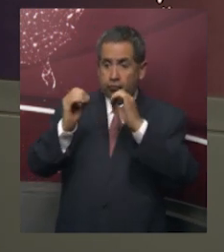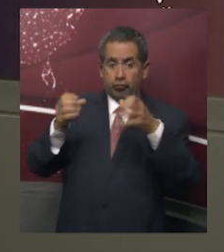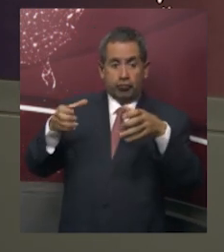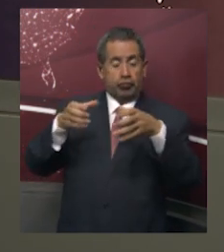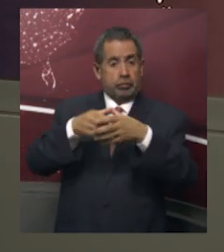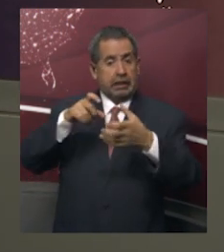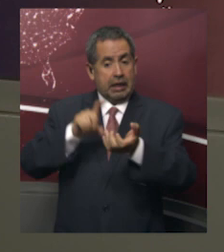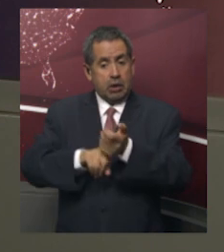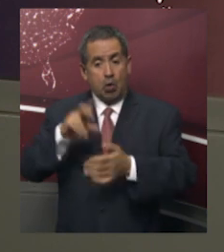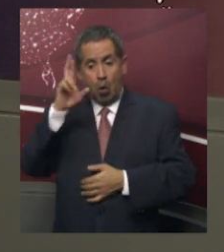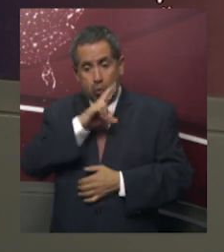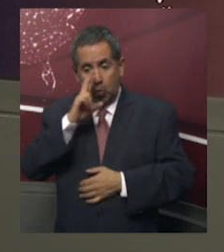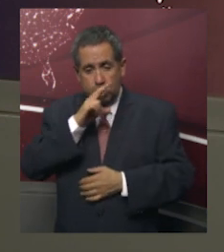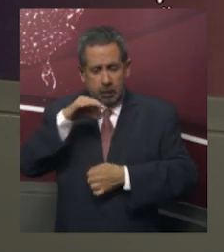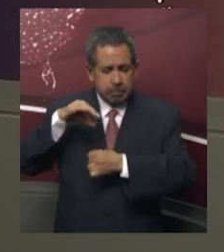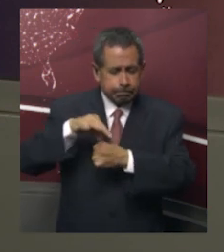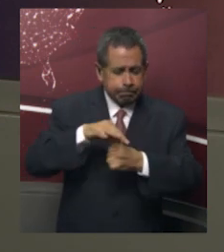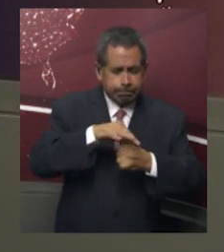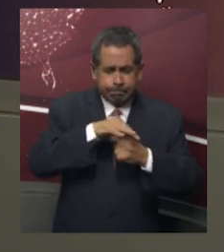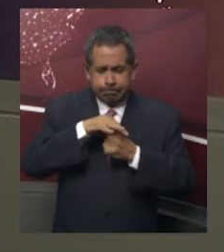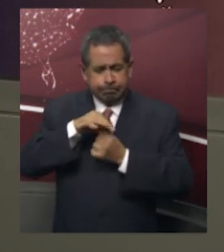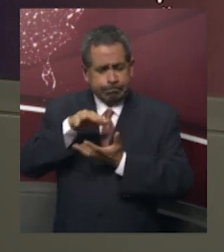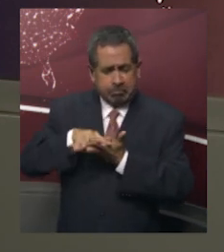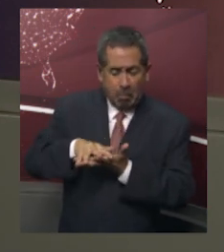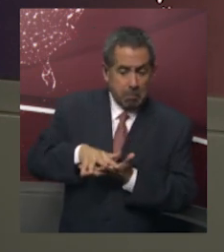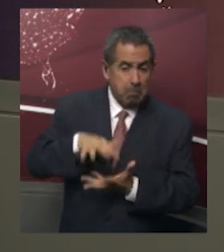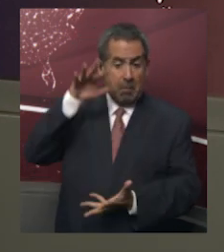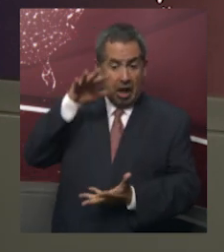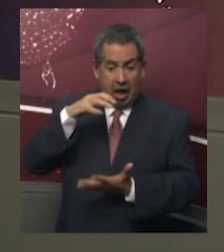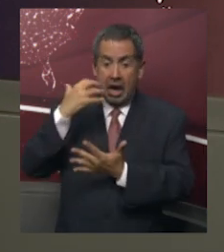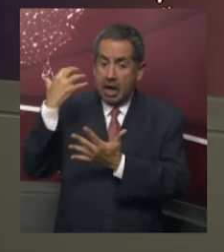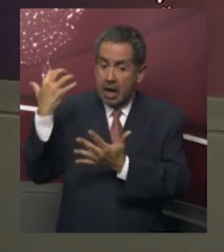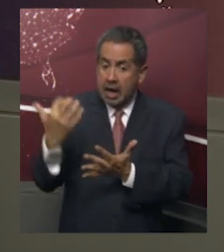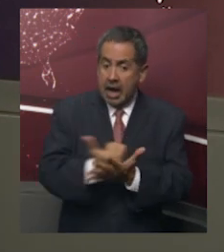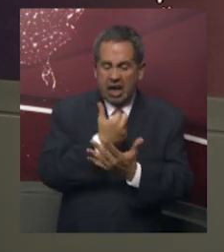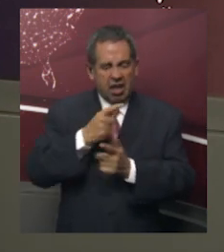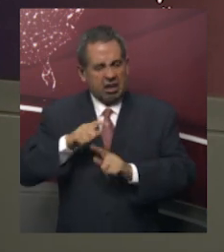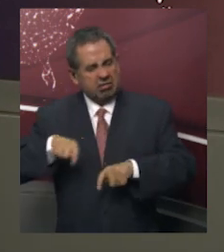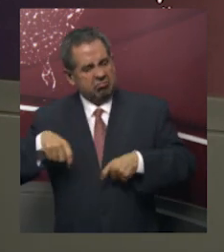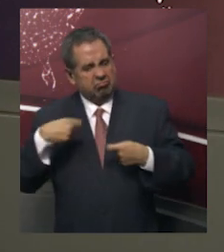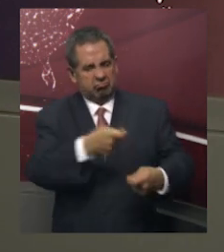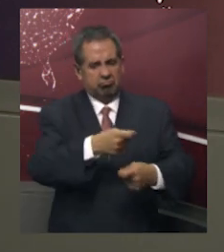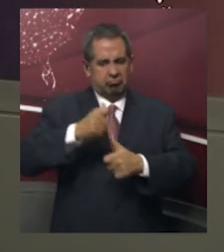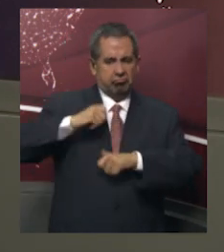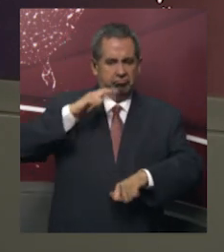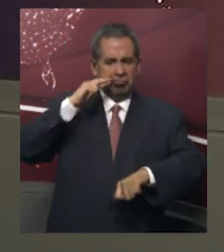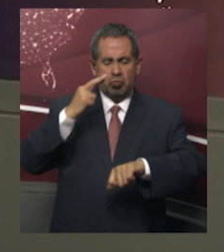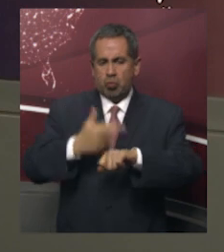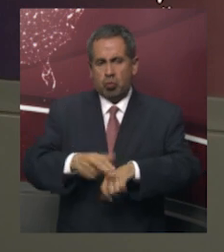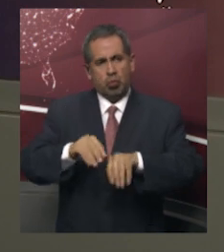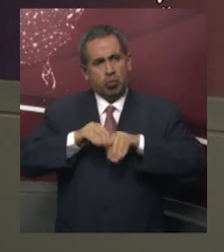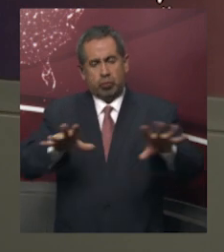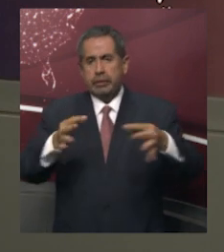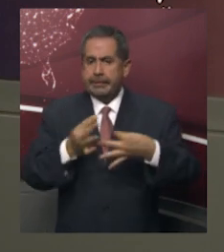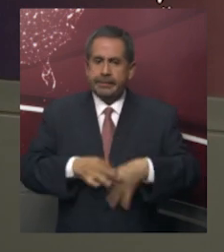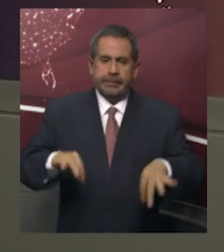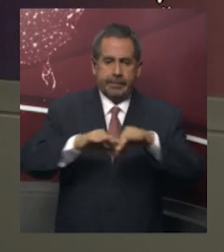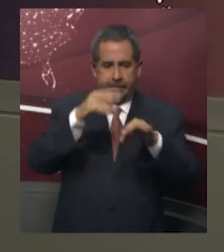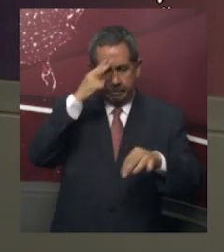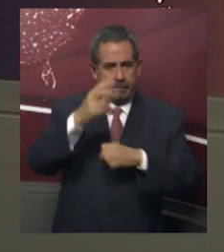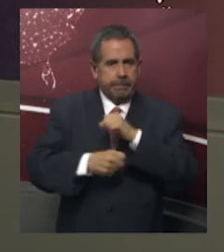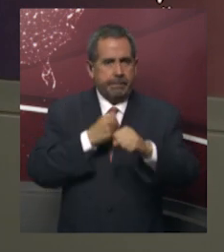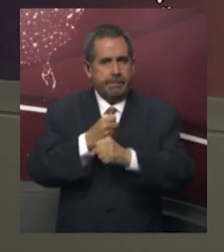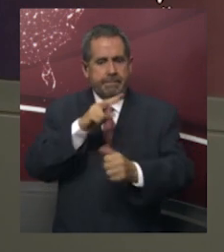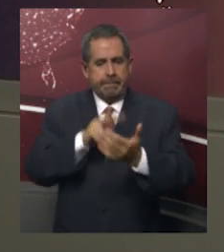Petersburgo, Rusia, obtuvo una mayoría muy importante de votos y fue ratificada. Una noticia muy importante para México en